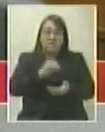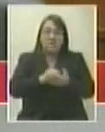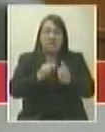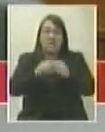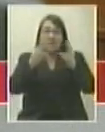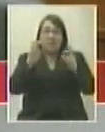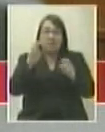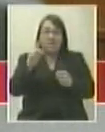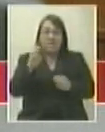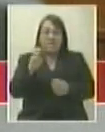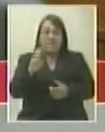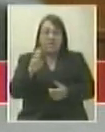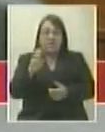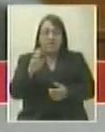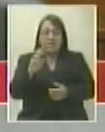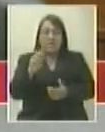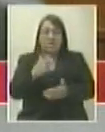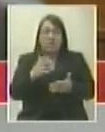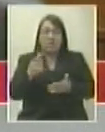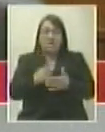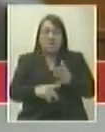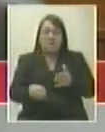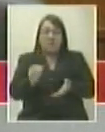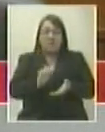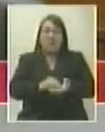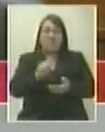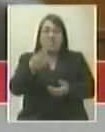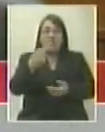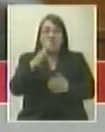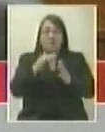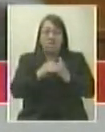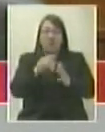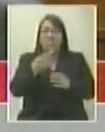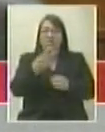tema de recursos de más de